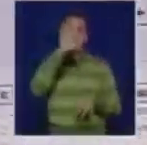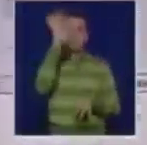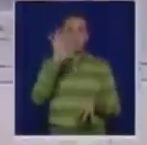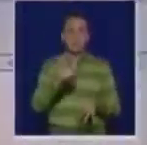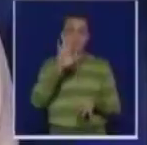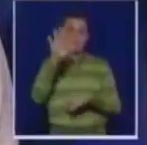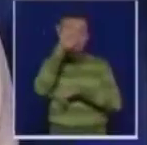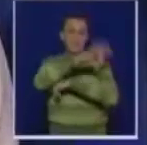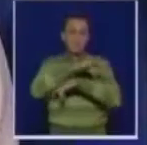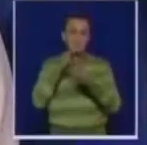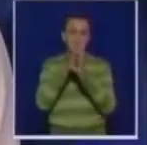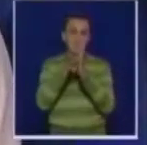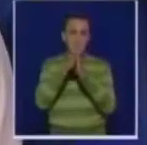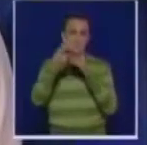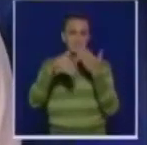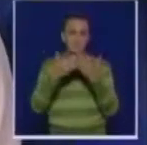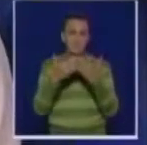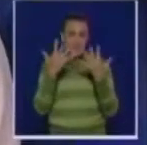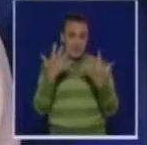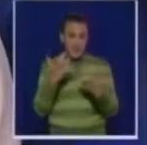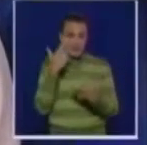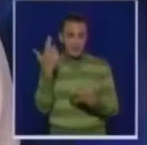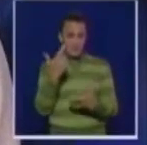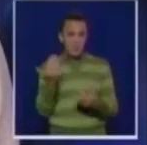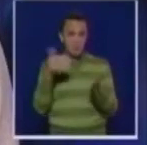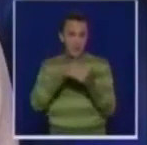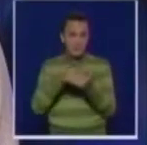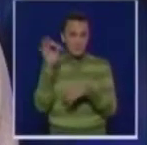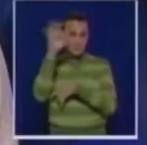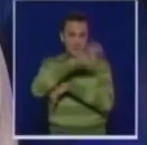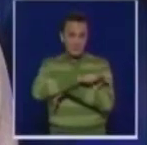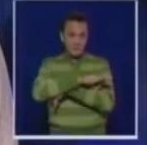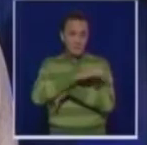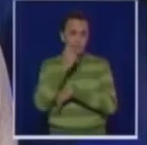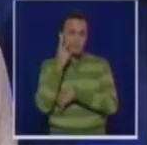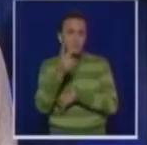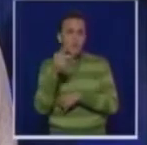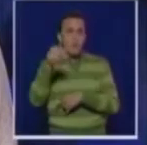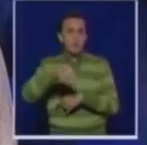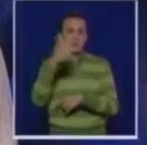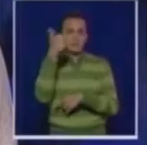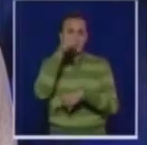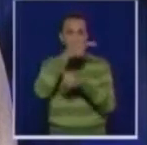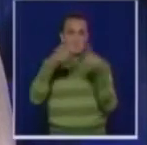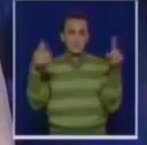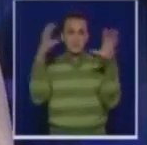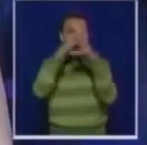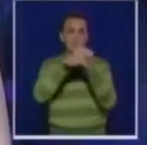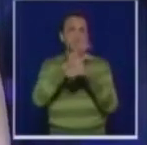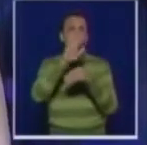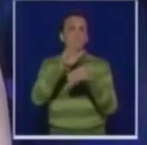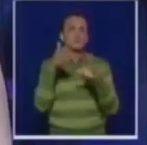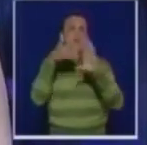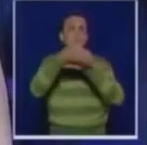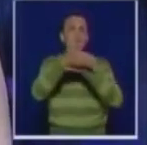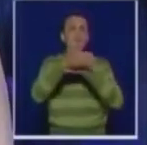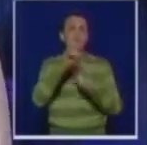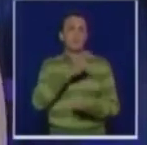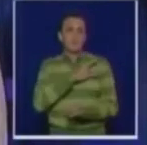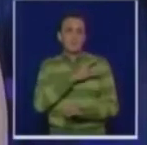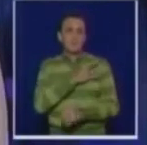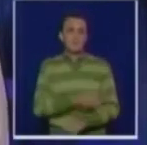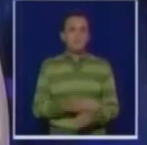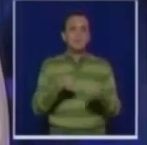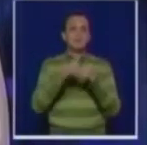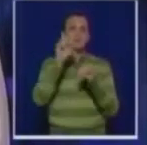población. Si usted quiere ver la repetición de la emisión de Noti5, véalo hoy a las 10:30 de la noche en el canal universitario y